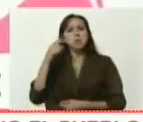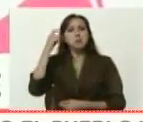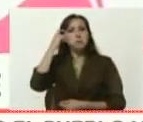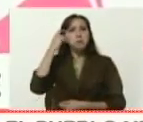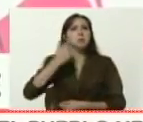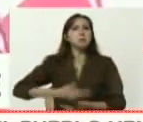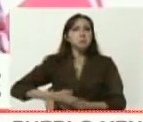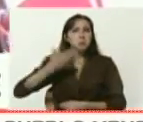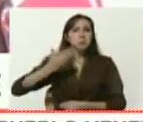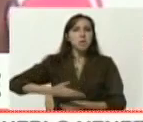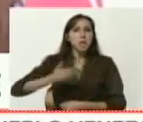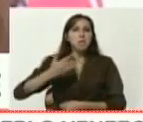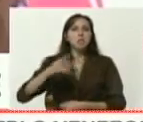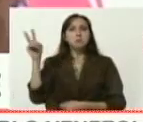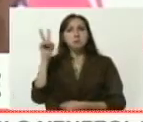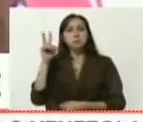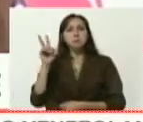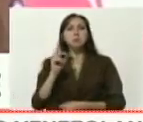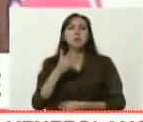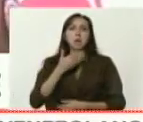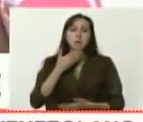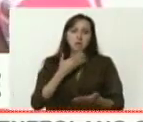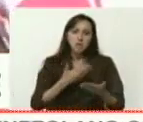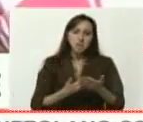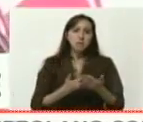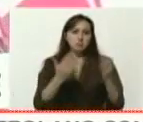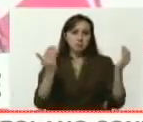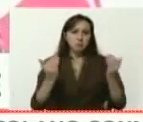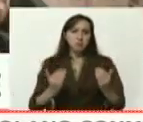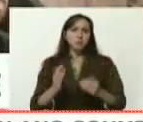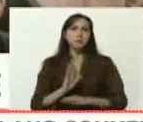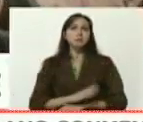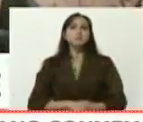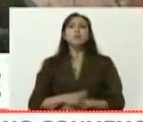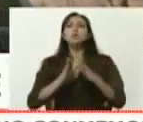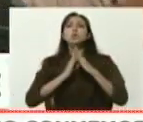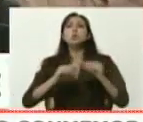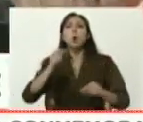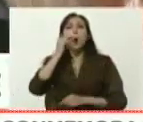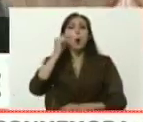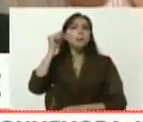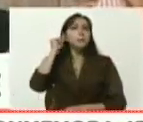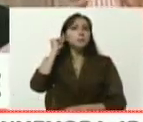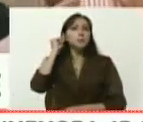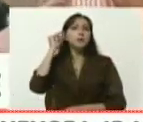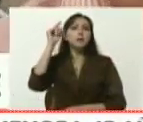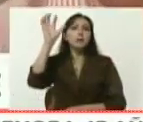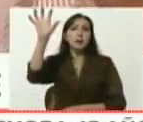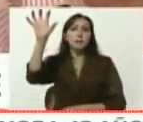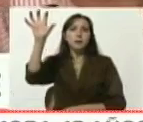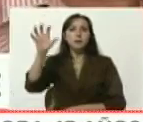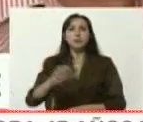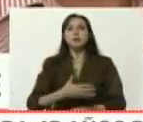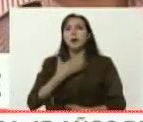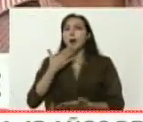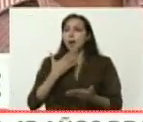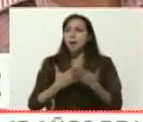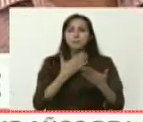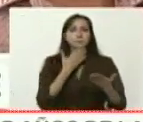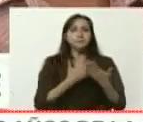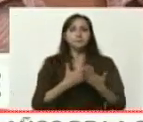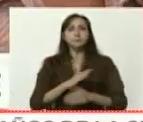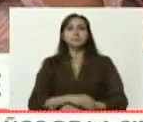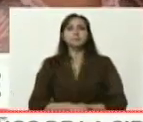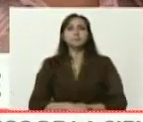fértil. Gracias por estar aquí. A todos los hombres y mujeres de la patria, gracias